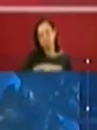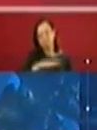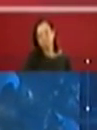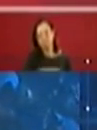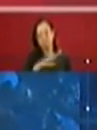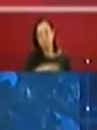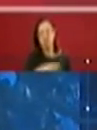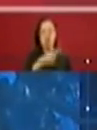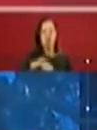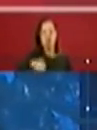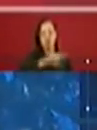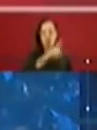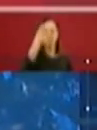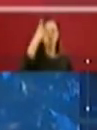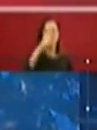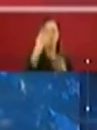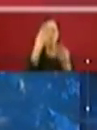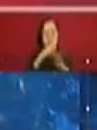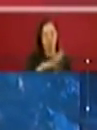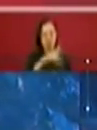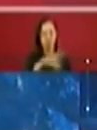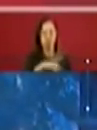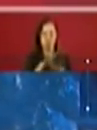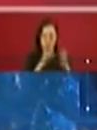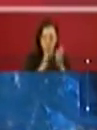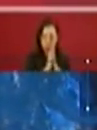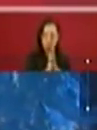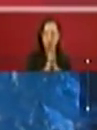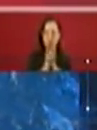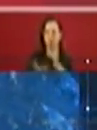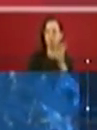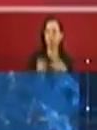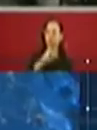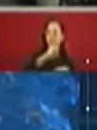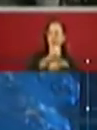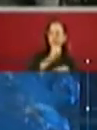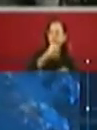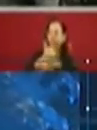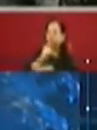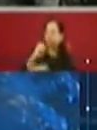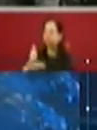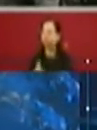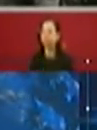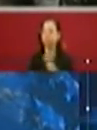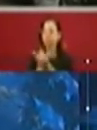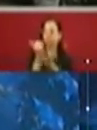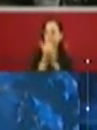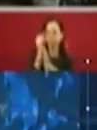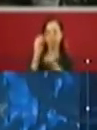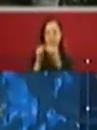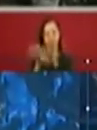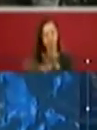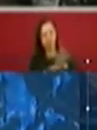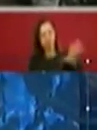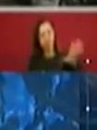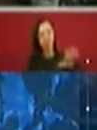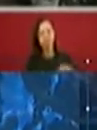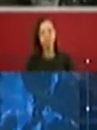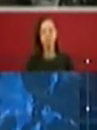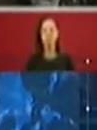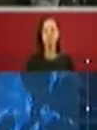otra problemas importantes que pues la conferencia de prensa debiera haber de alguna